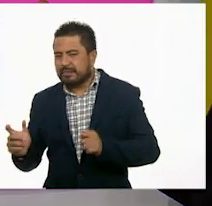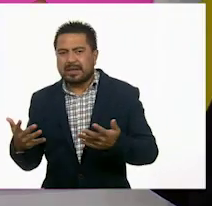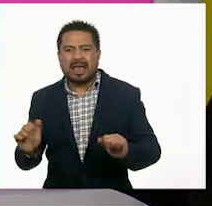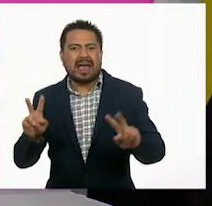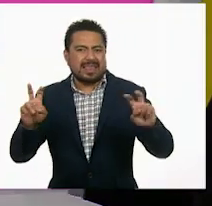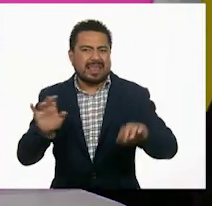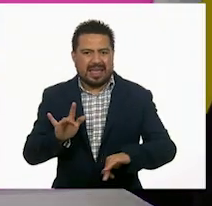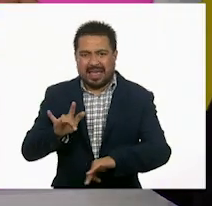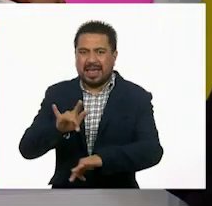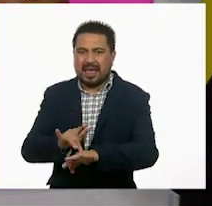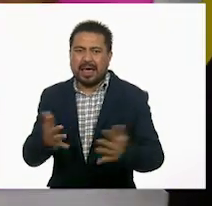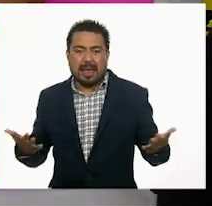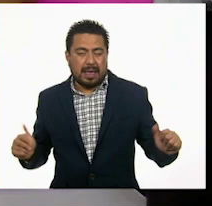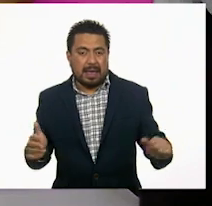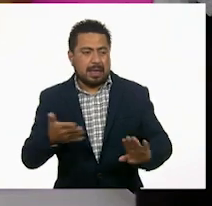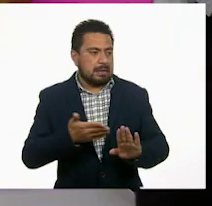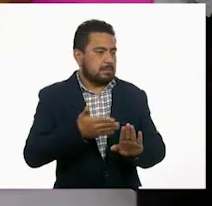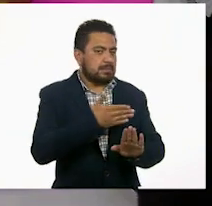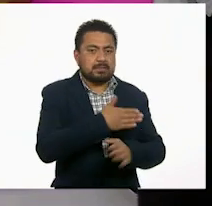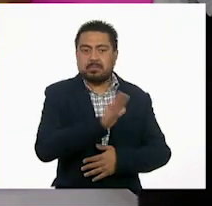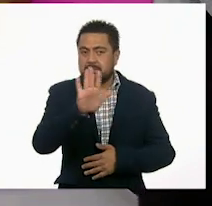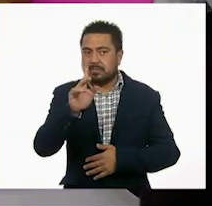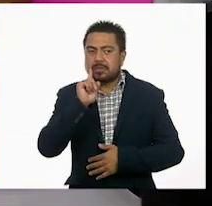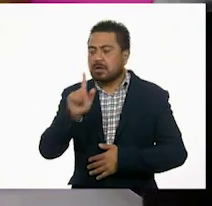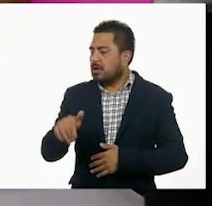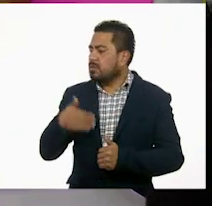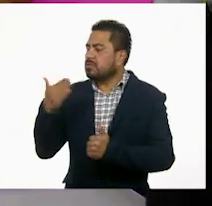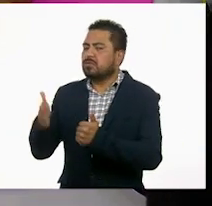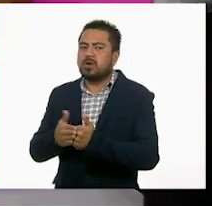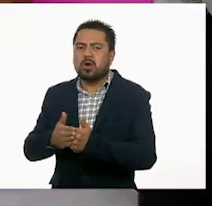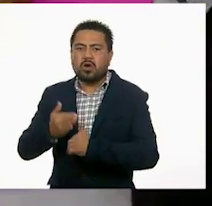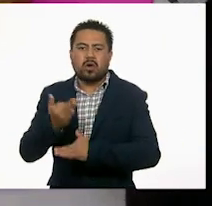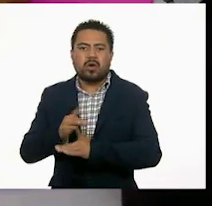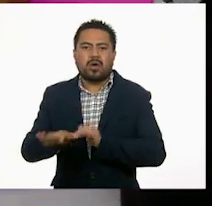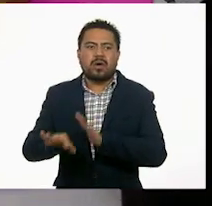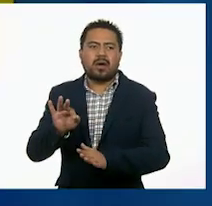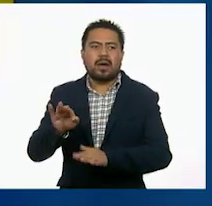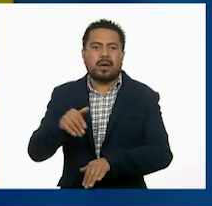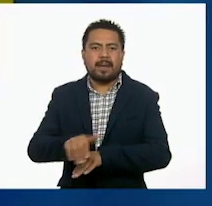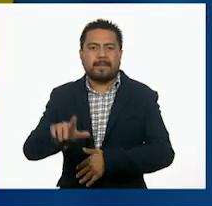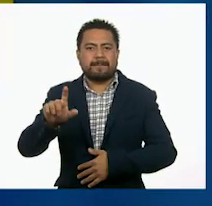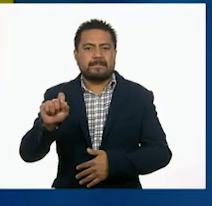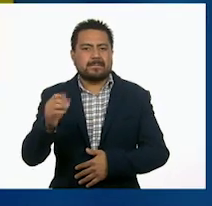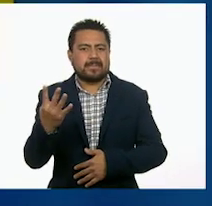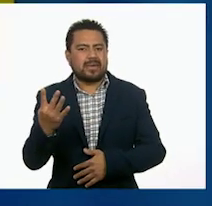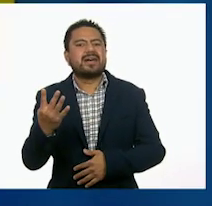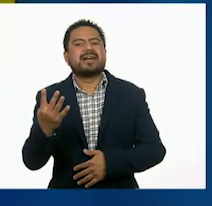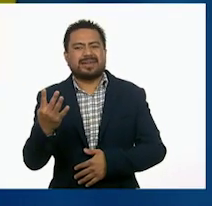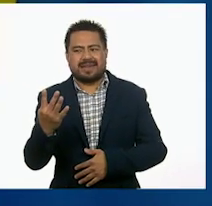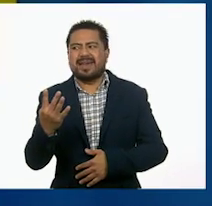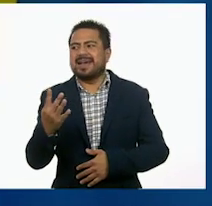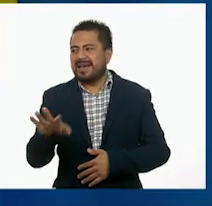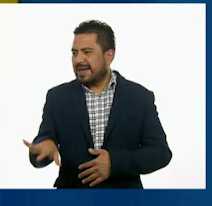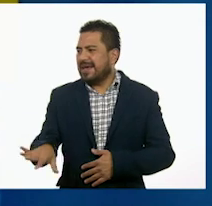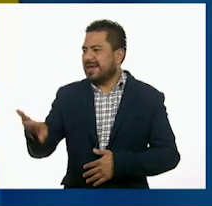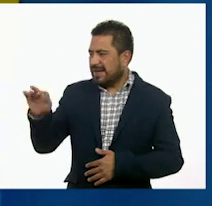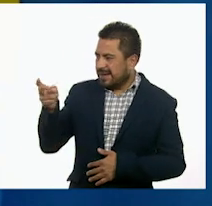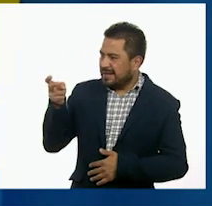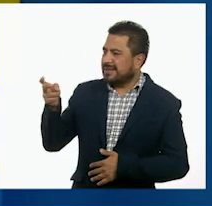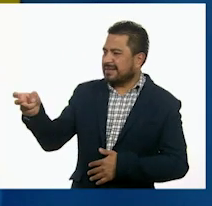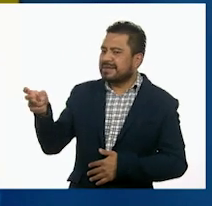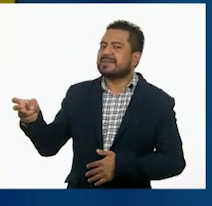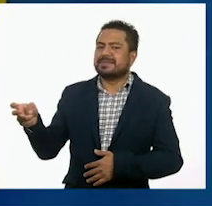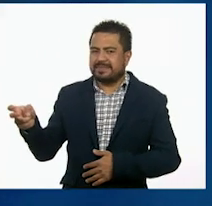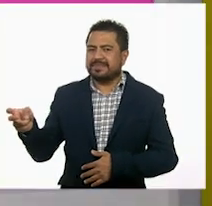vimos. Y el siguiente sería el número que estamos buscando, el 24. El número 24.